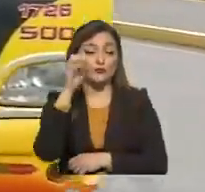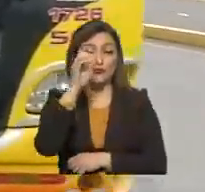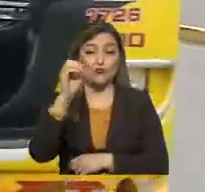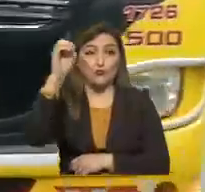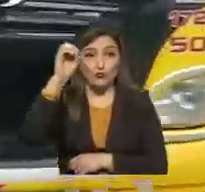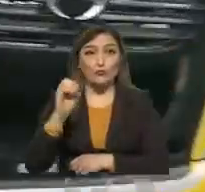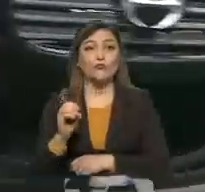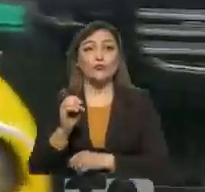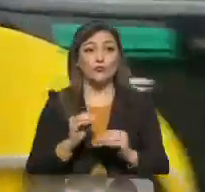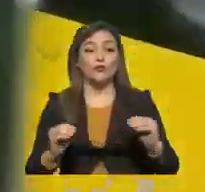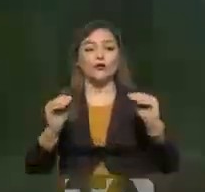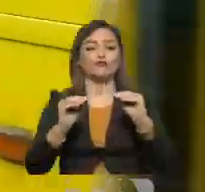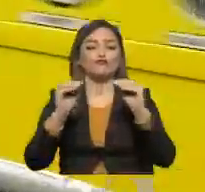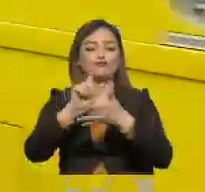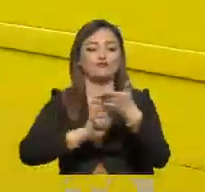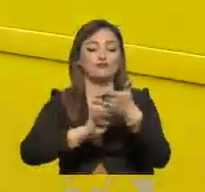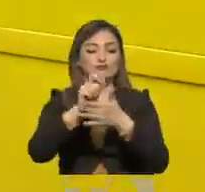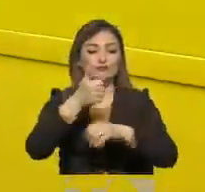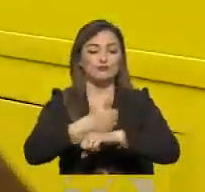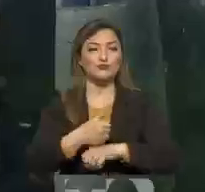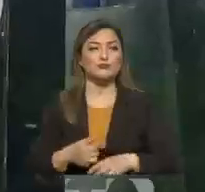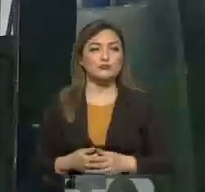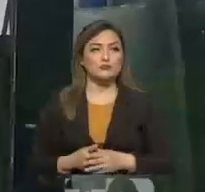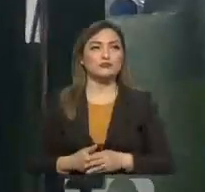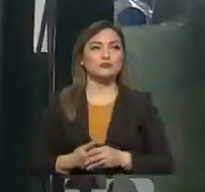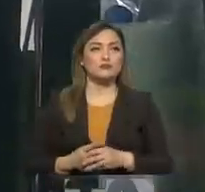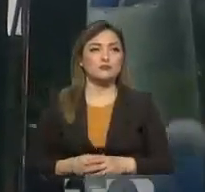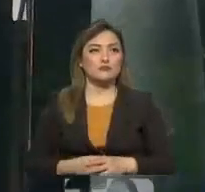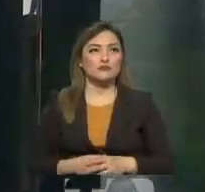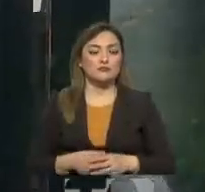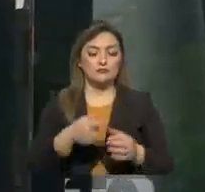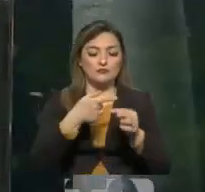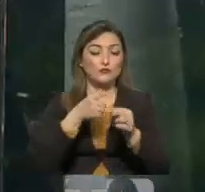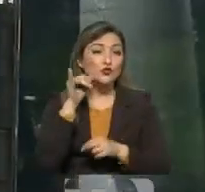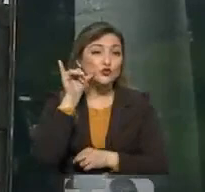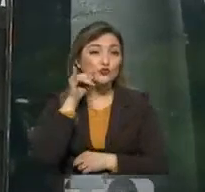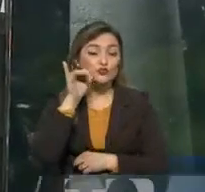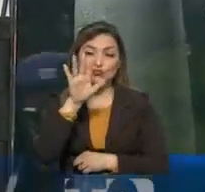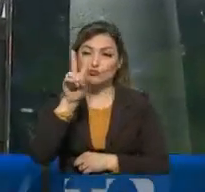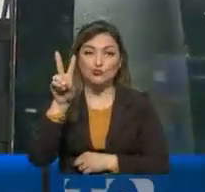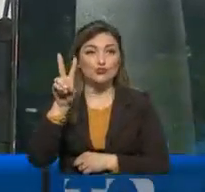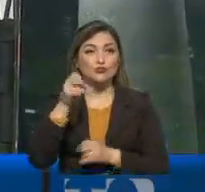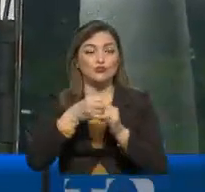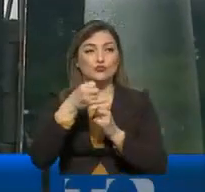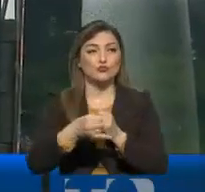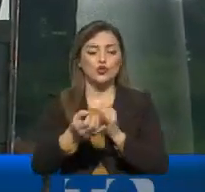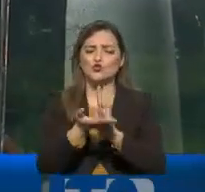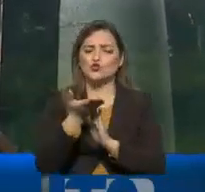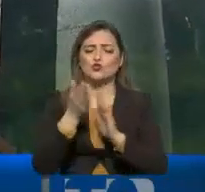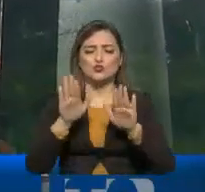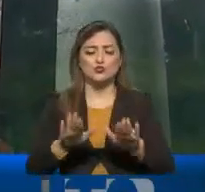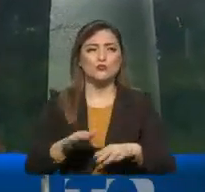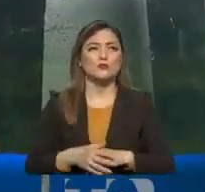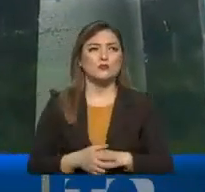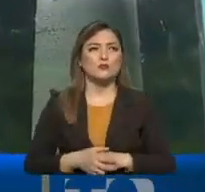porcentaje que se incrementó fue aprobado por las autoridades. De Quito a Sangolquí 52 centavos. ¿Pero subió o se mantiene?